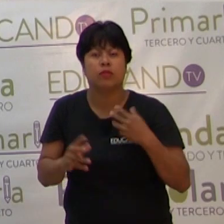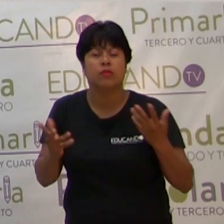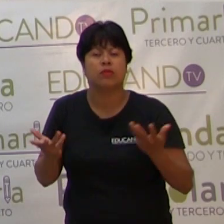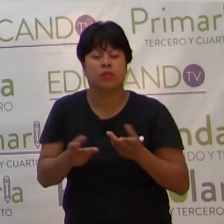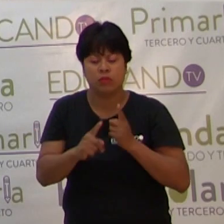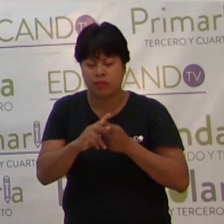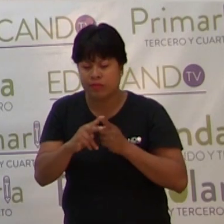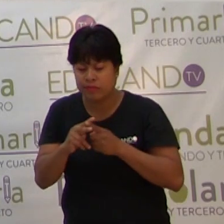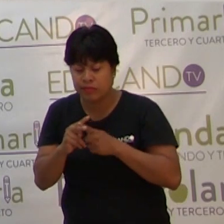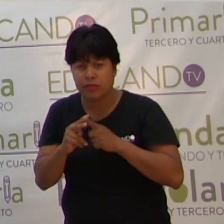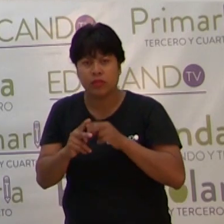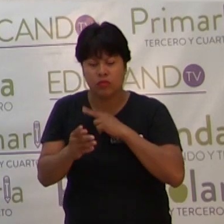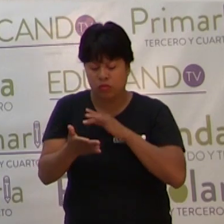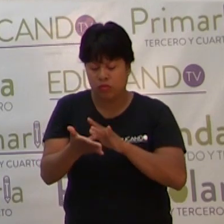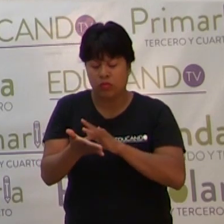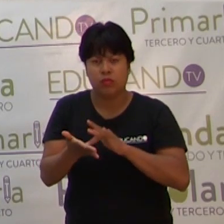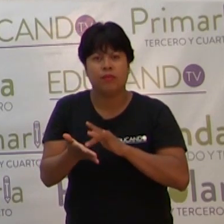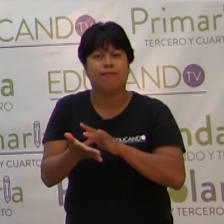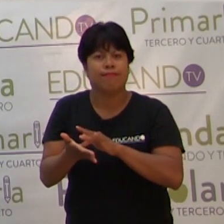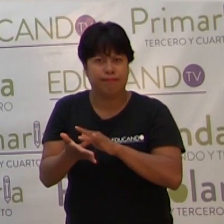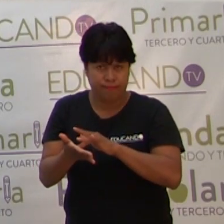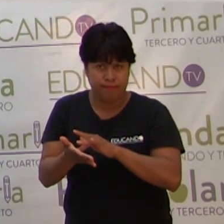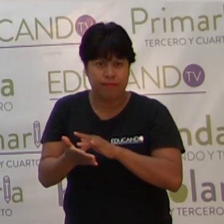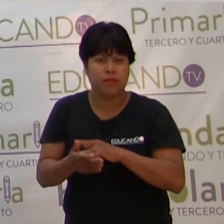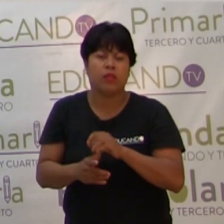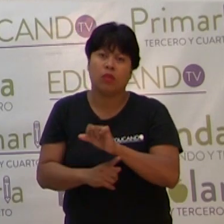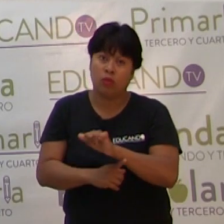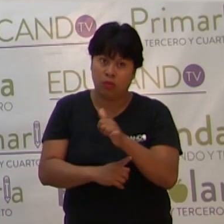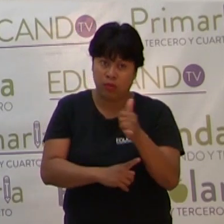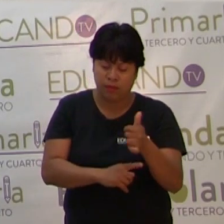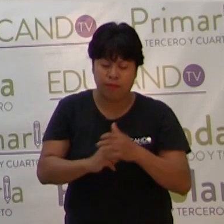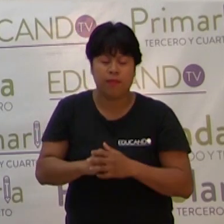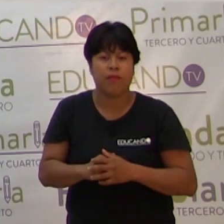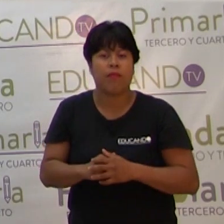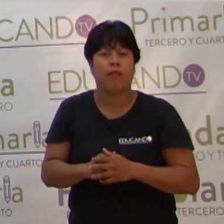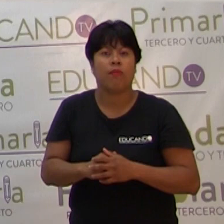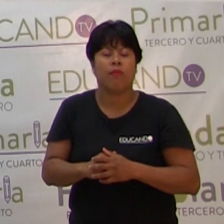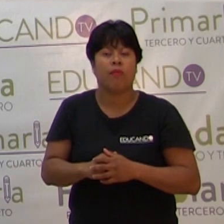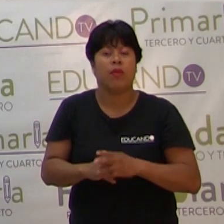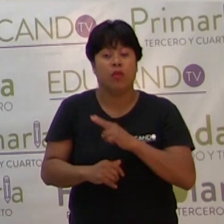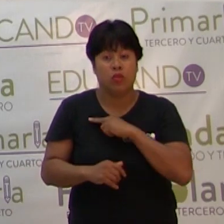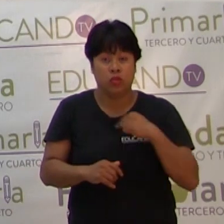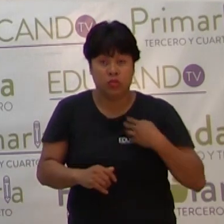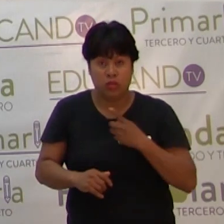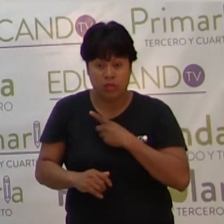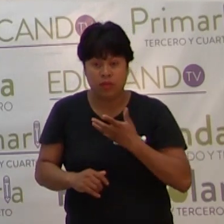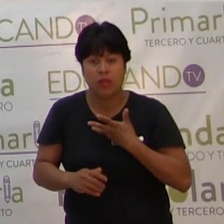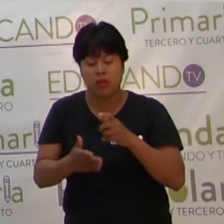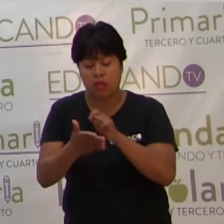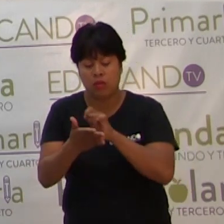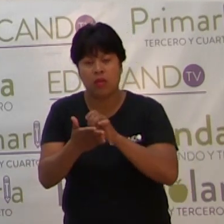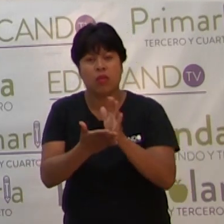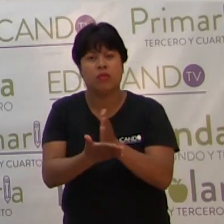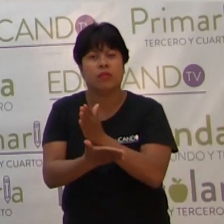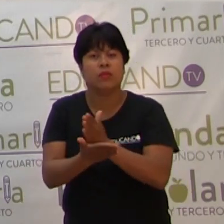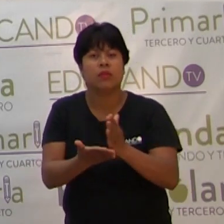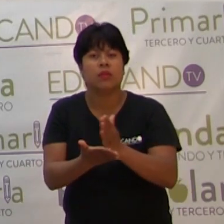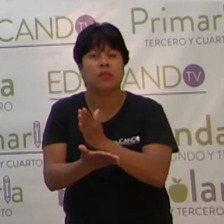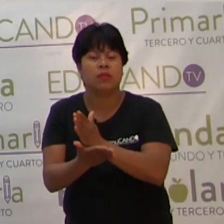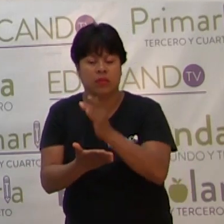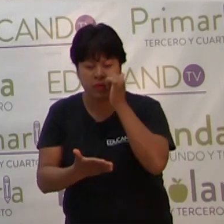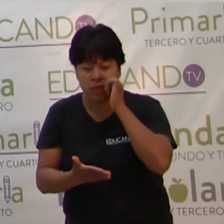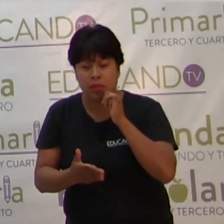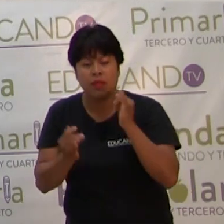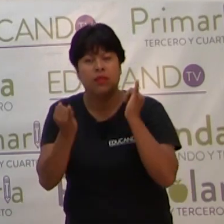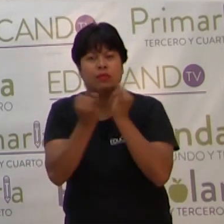haciendo un cálculo en nuestra calculadora. Otra también, que tengamos que hacer las operaciones por separado, es decir, siempre